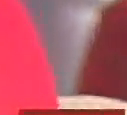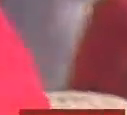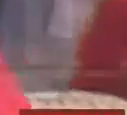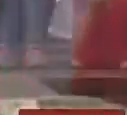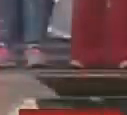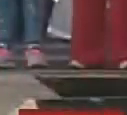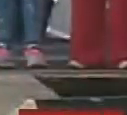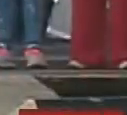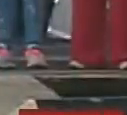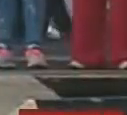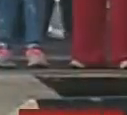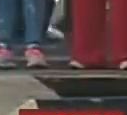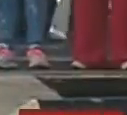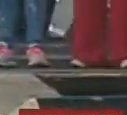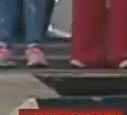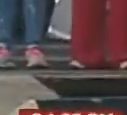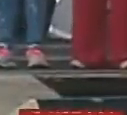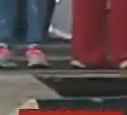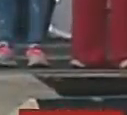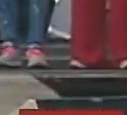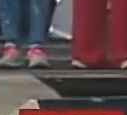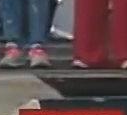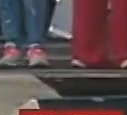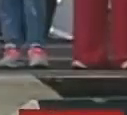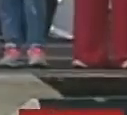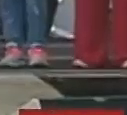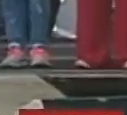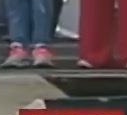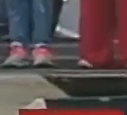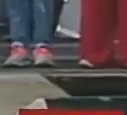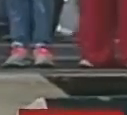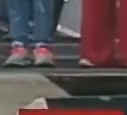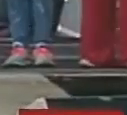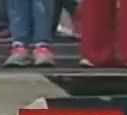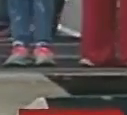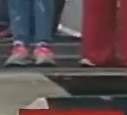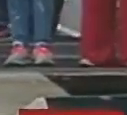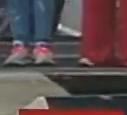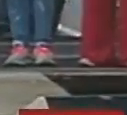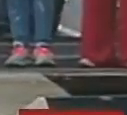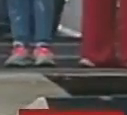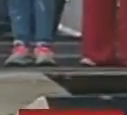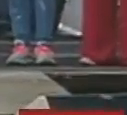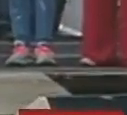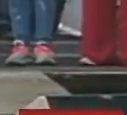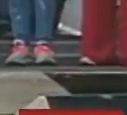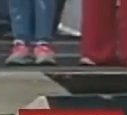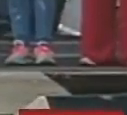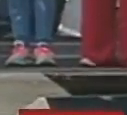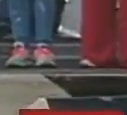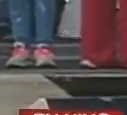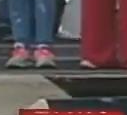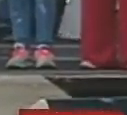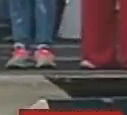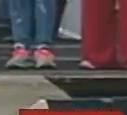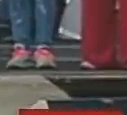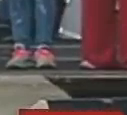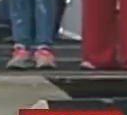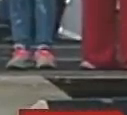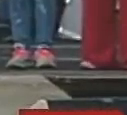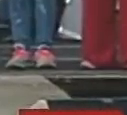pueblo comunicándose con el pueblo día a día en todo momento así que tenemos una altísima